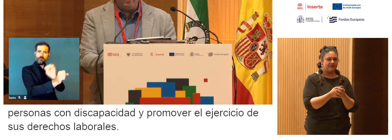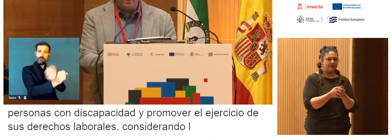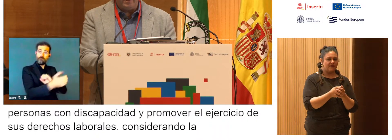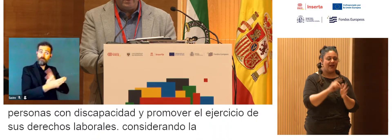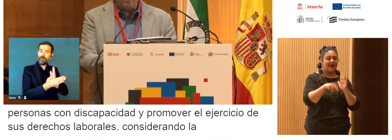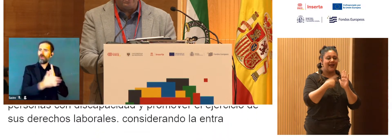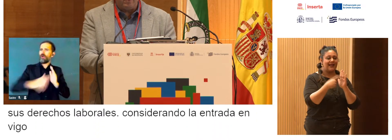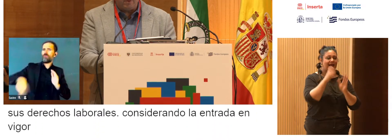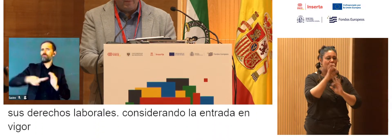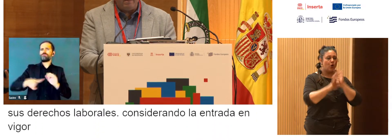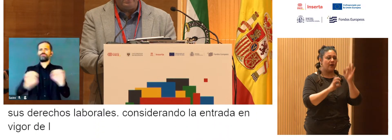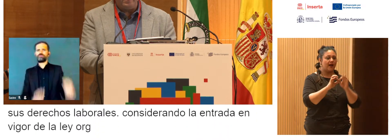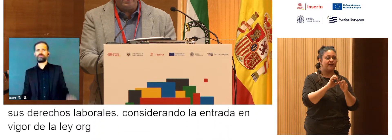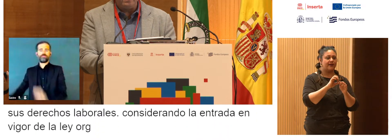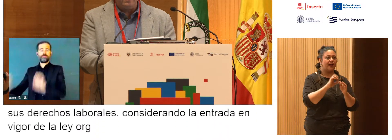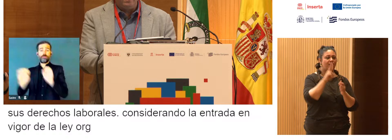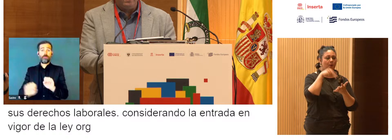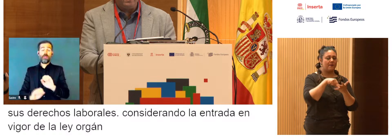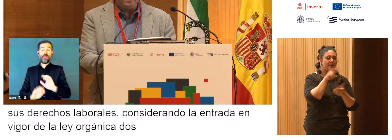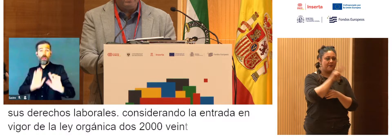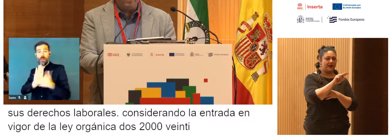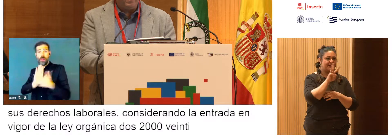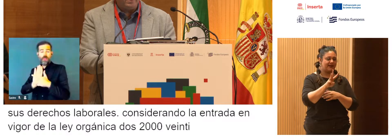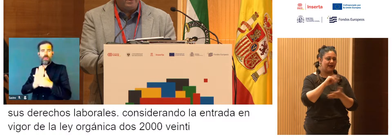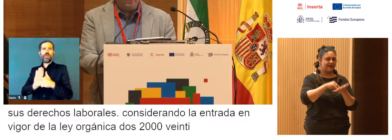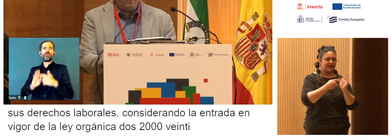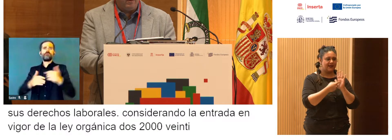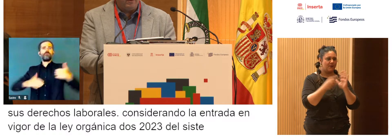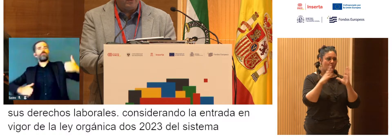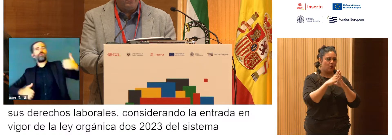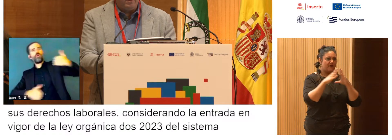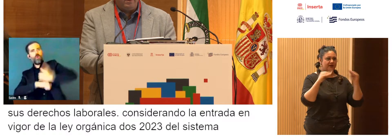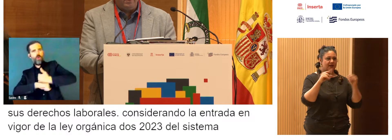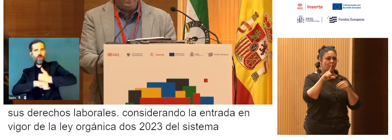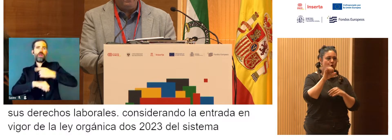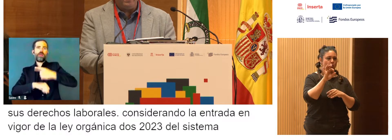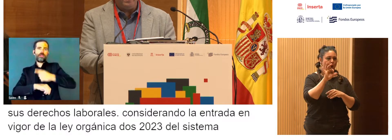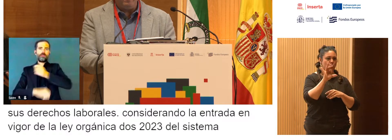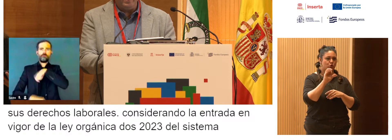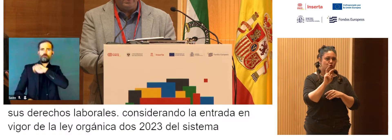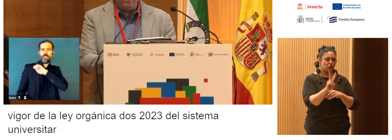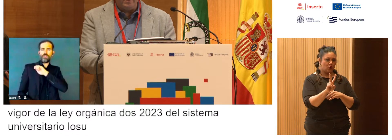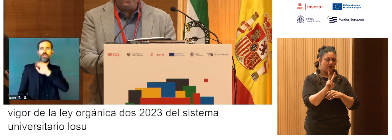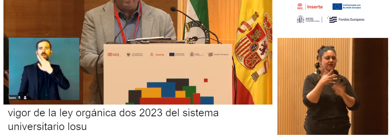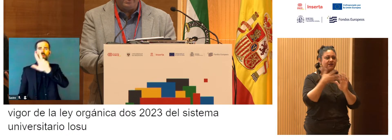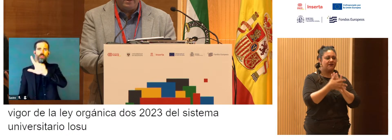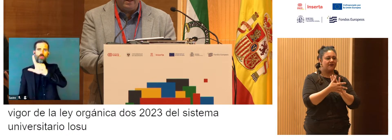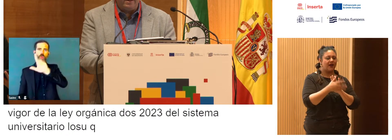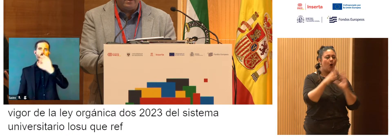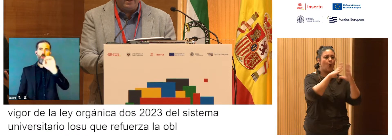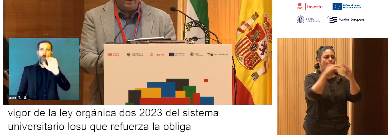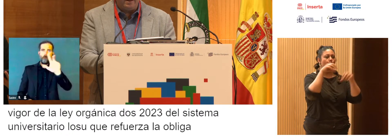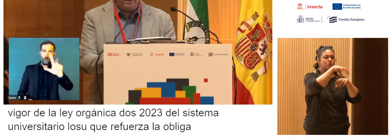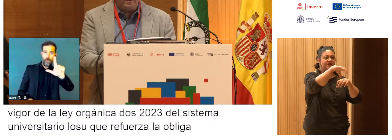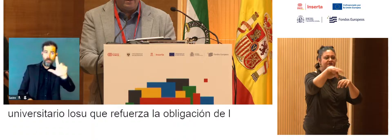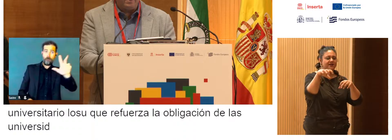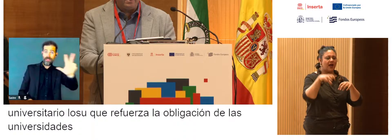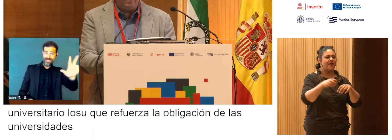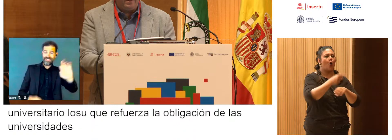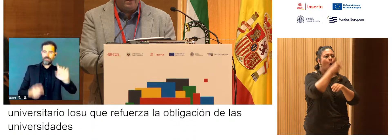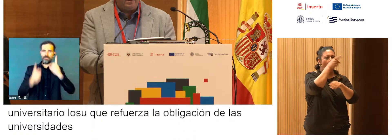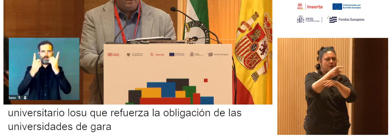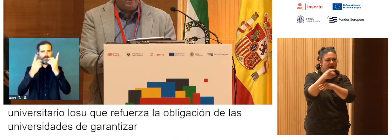de la Ley Orgánica 2023 del Sistema Universitario LOSU, que refuerza la obligación de las universidades de garantizar